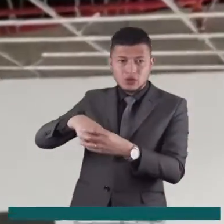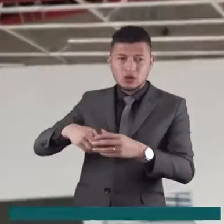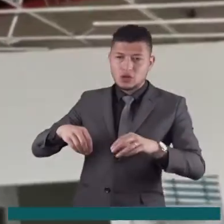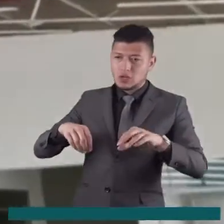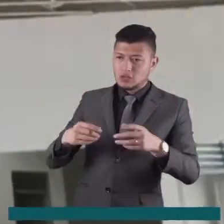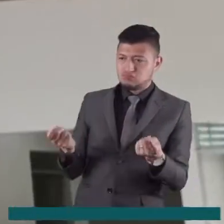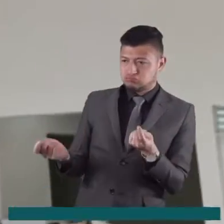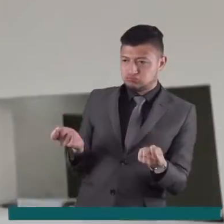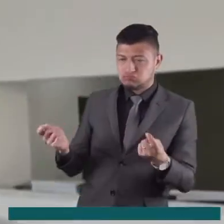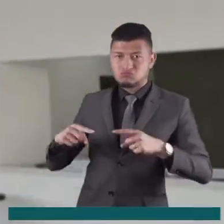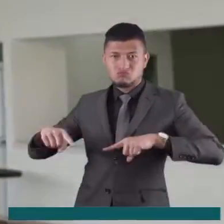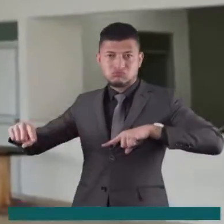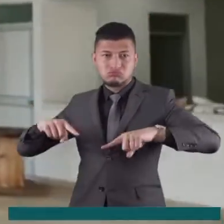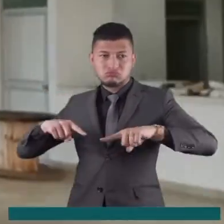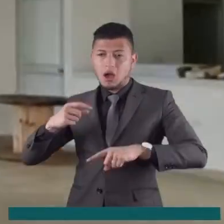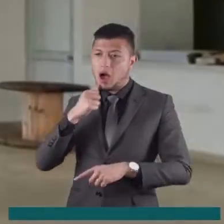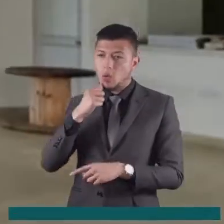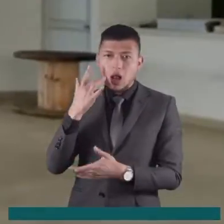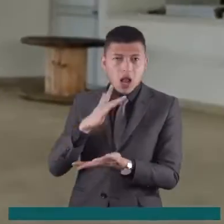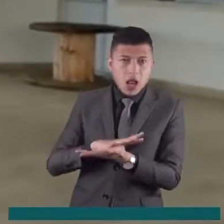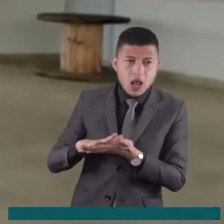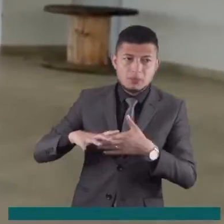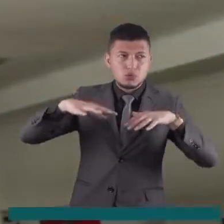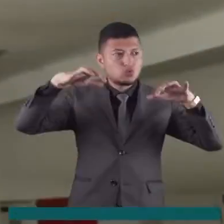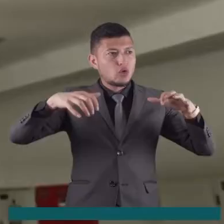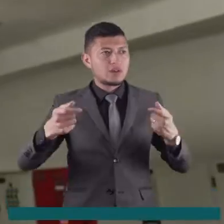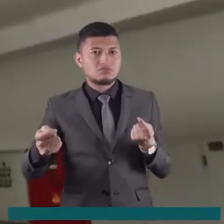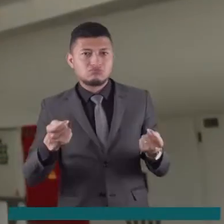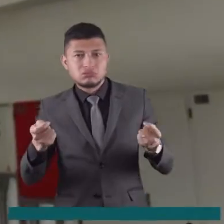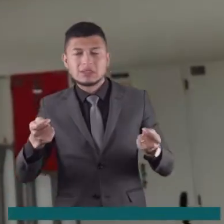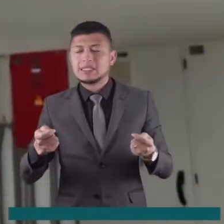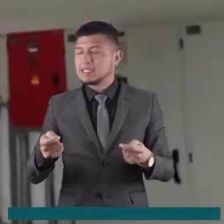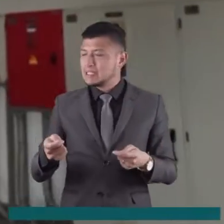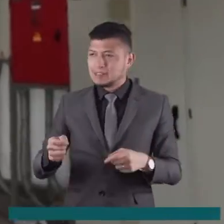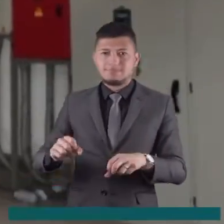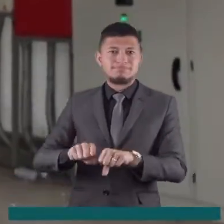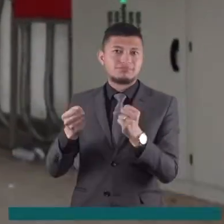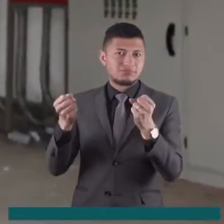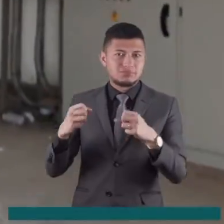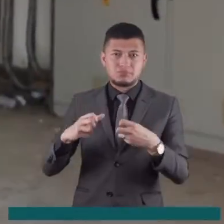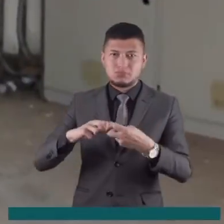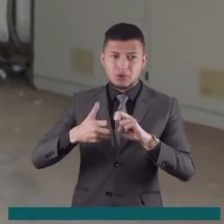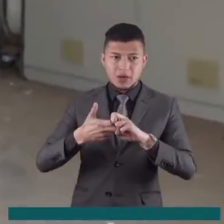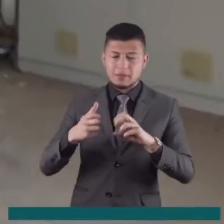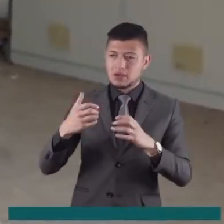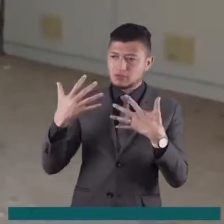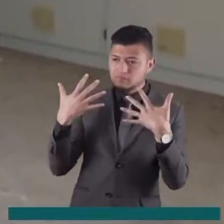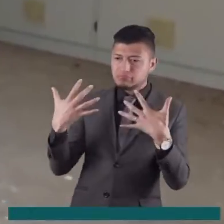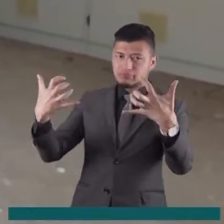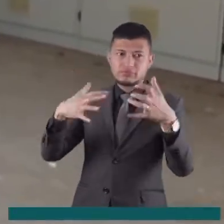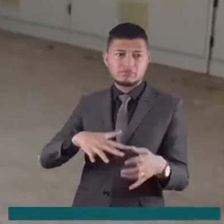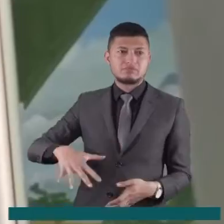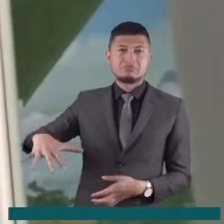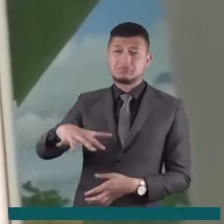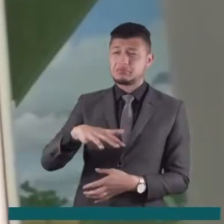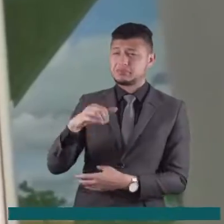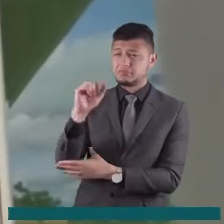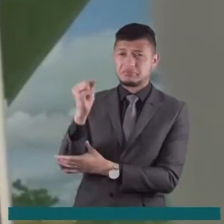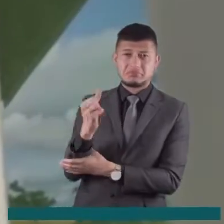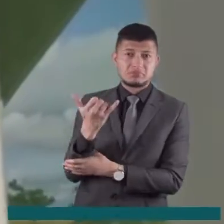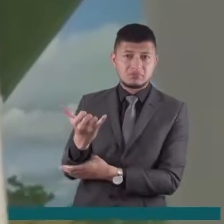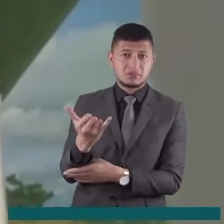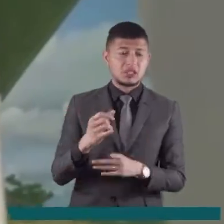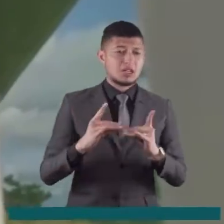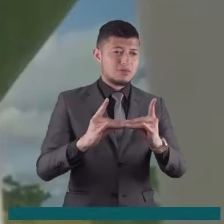de operación, en los sistemas de agua potable, agua lluvias, las instalaciones del auditorio bastante